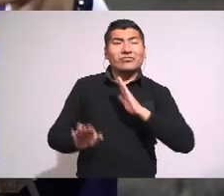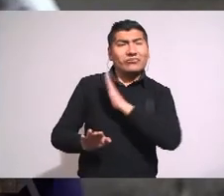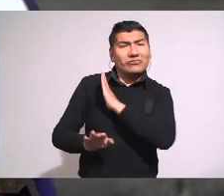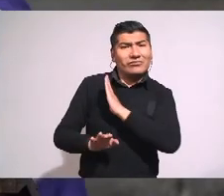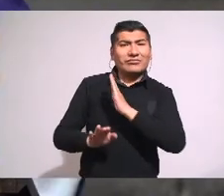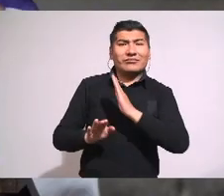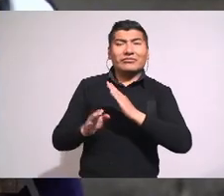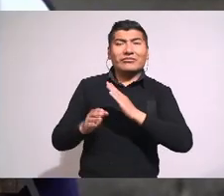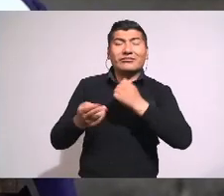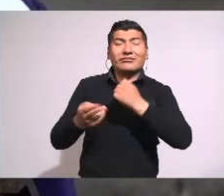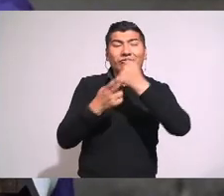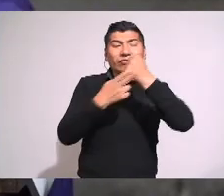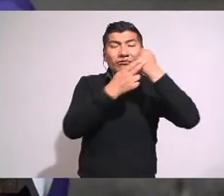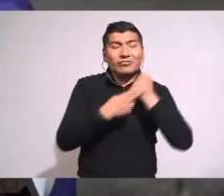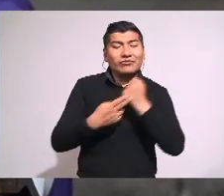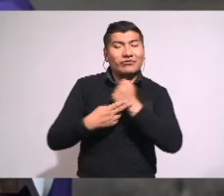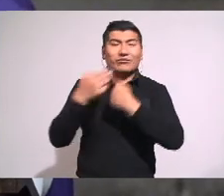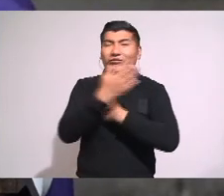Acumular cosas.